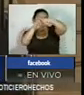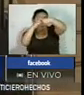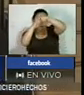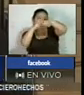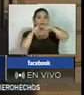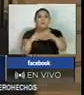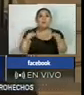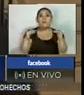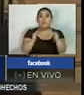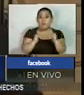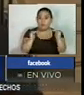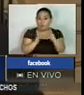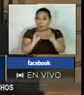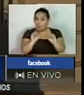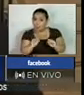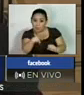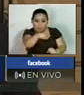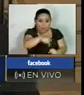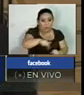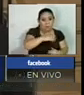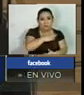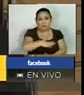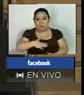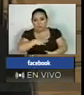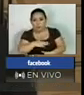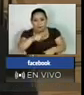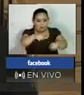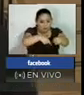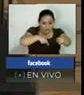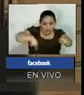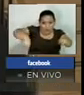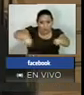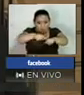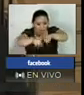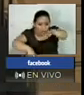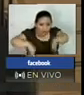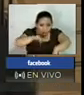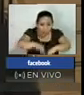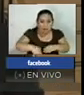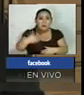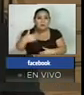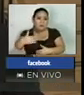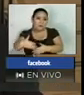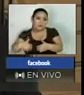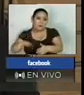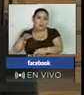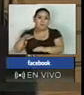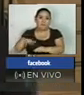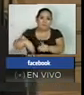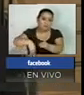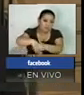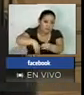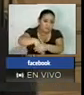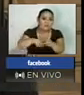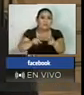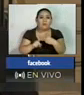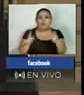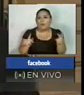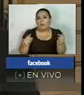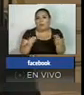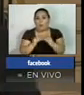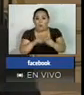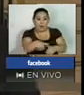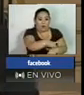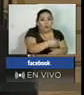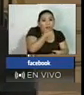adicional, que también tiene áreas de recreación, como una piscina, por ejemplo, tiene también una cancha y también un jardín